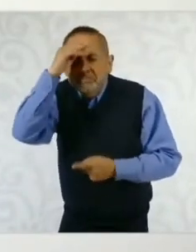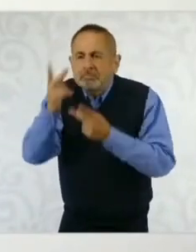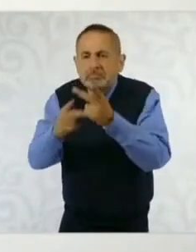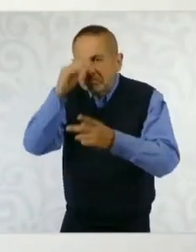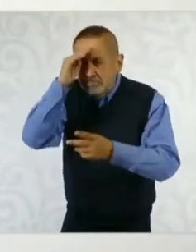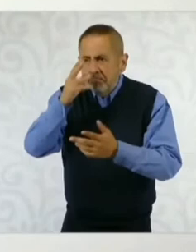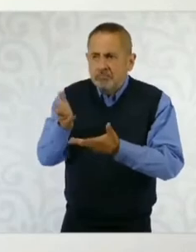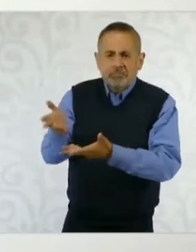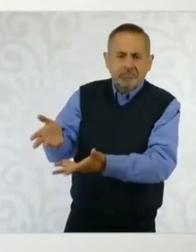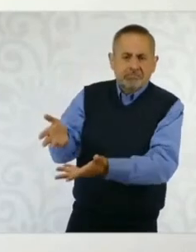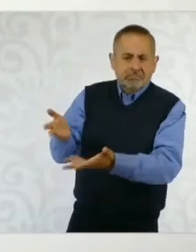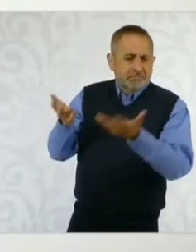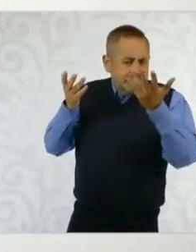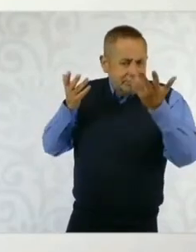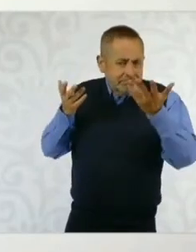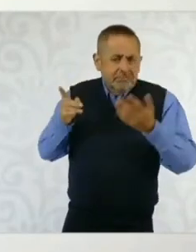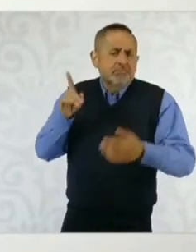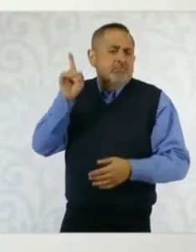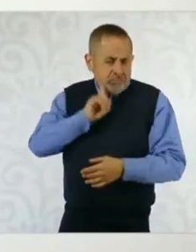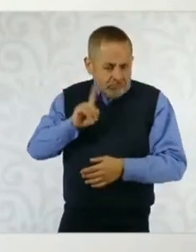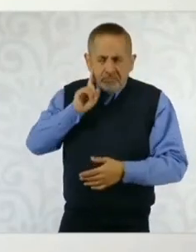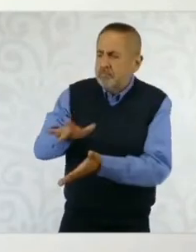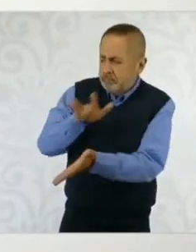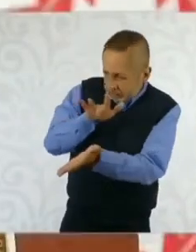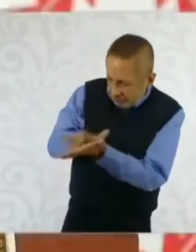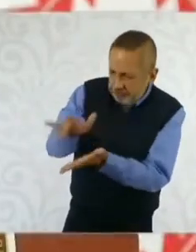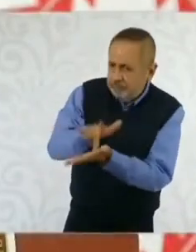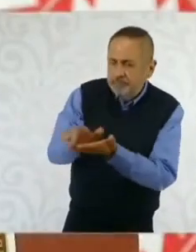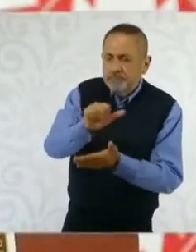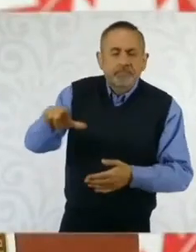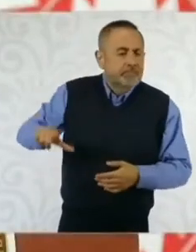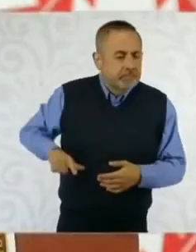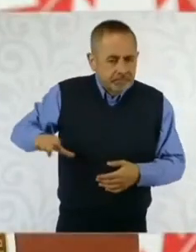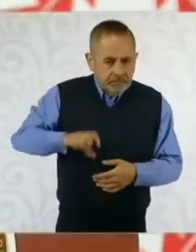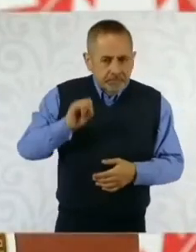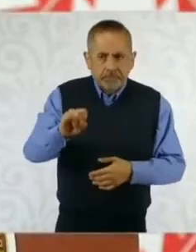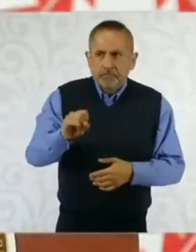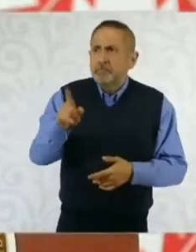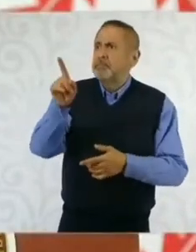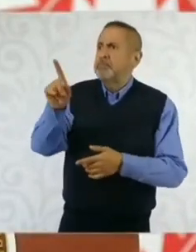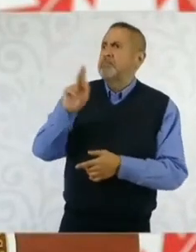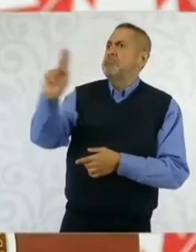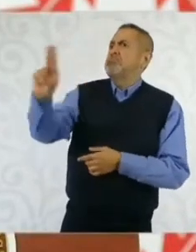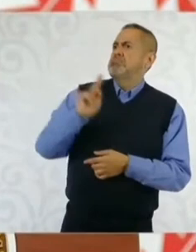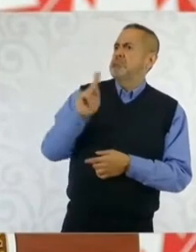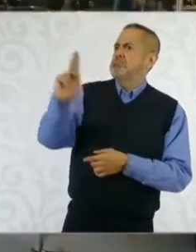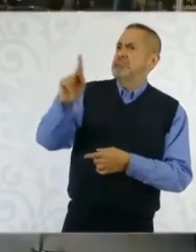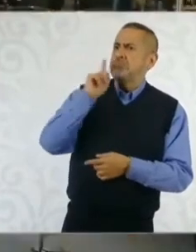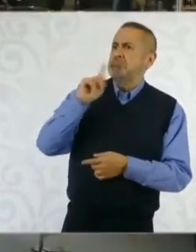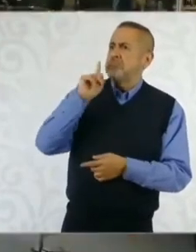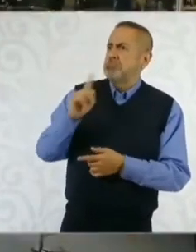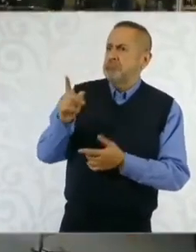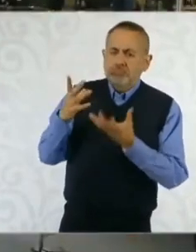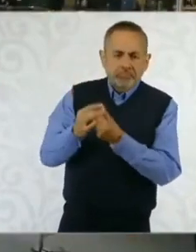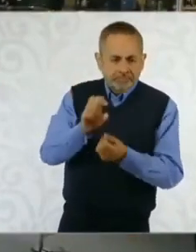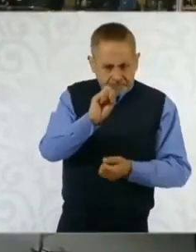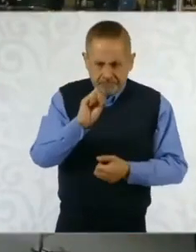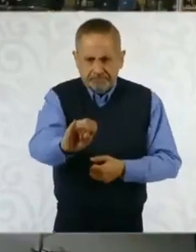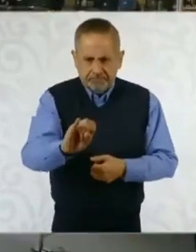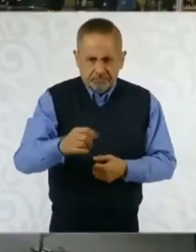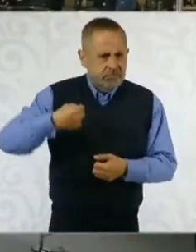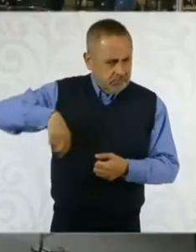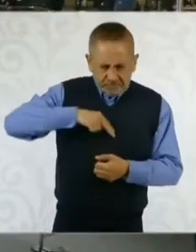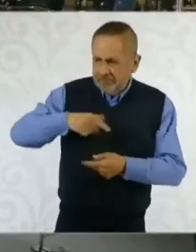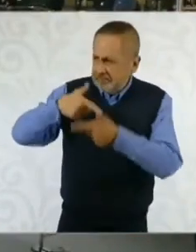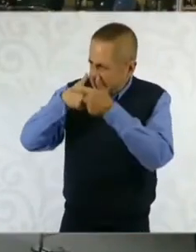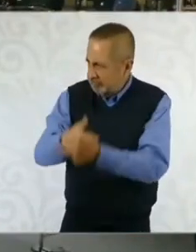El gobierno tiene un apoyo enorme de las mujeres porque se sienten representadas y porque las vamos a seguir